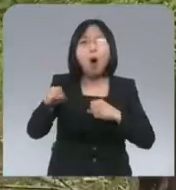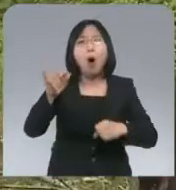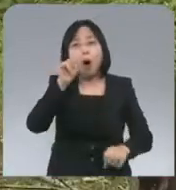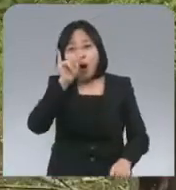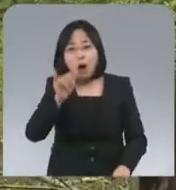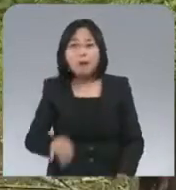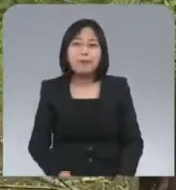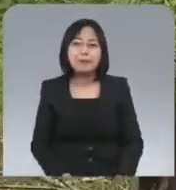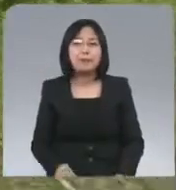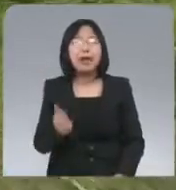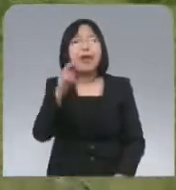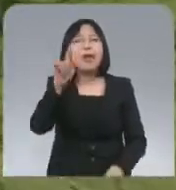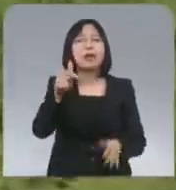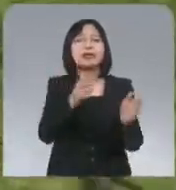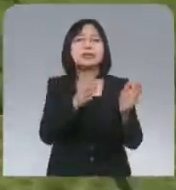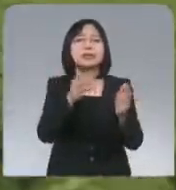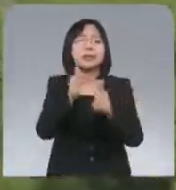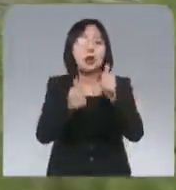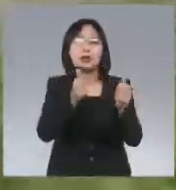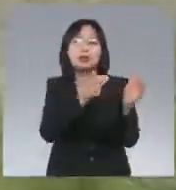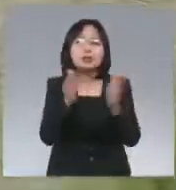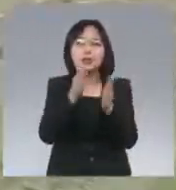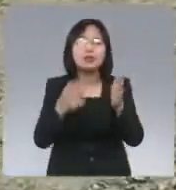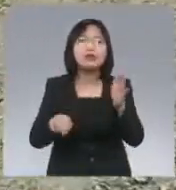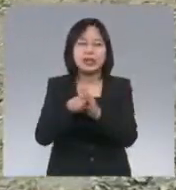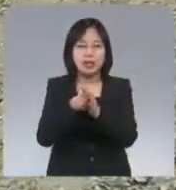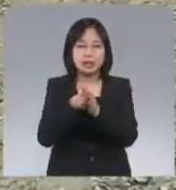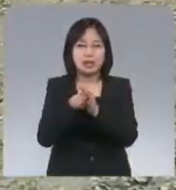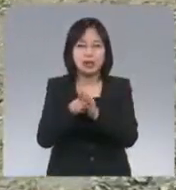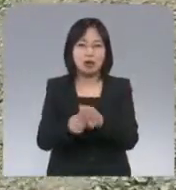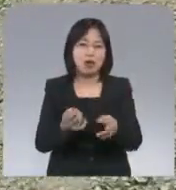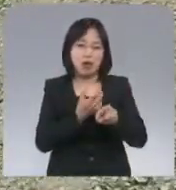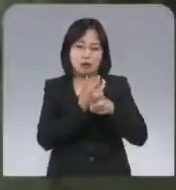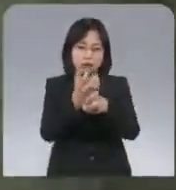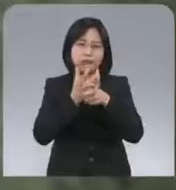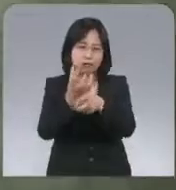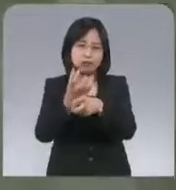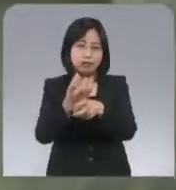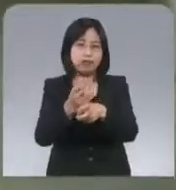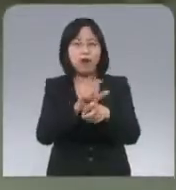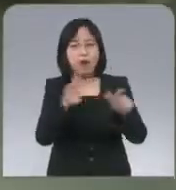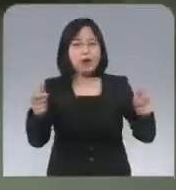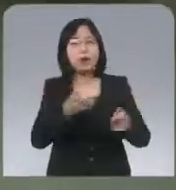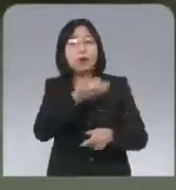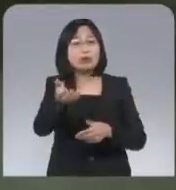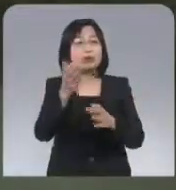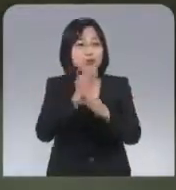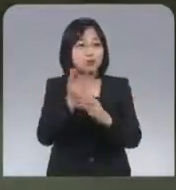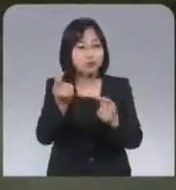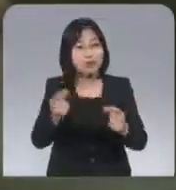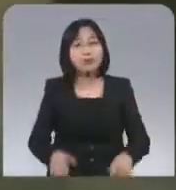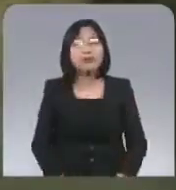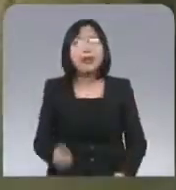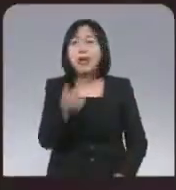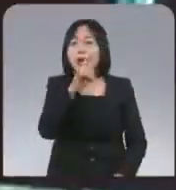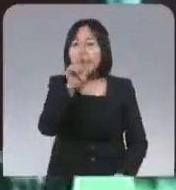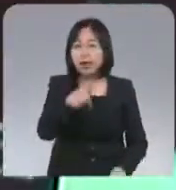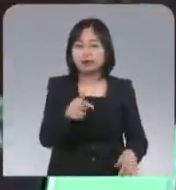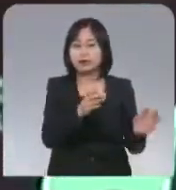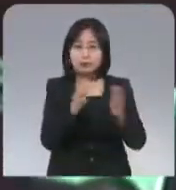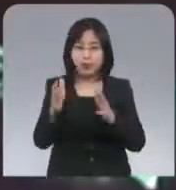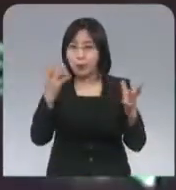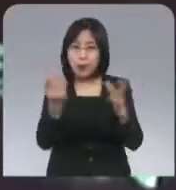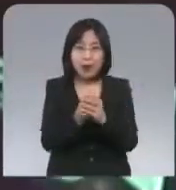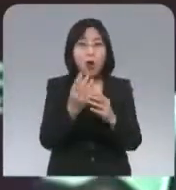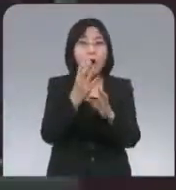de puntería para efectuar un nuevo ensayo nuclear que vendría a ser el séptimo recientes fotos satelitales mostraron obras en dicho